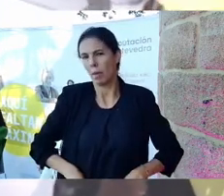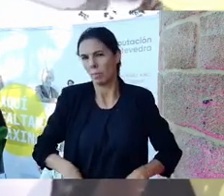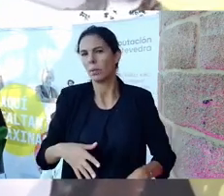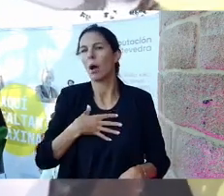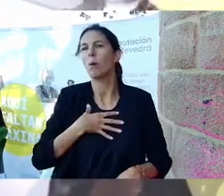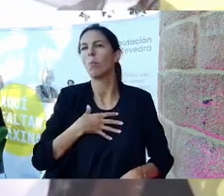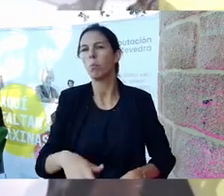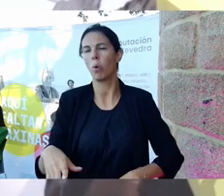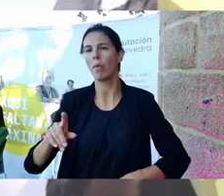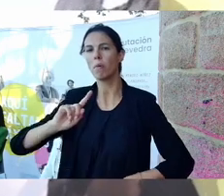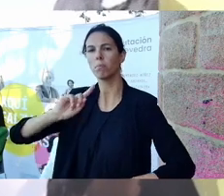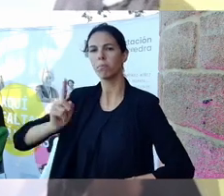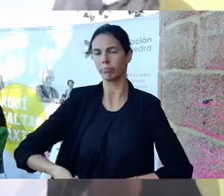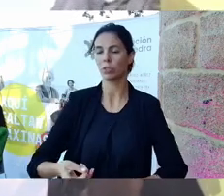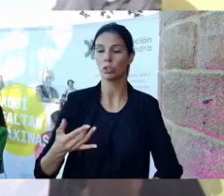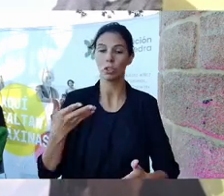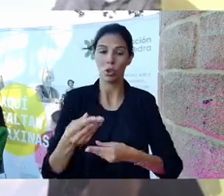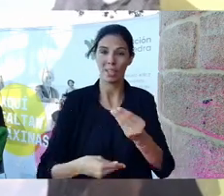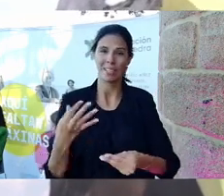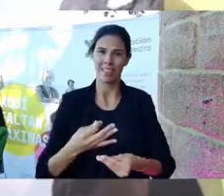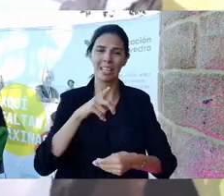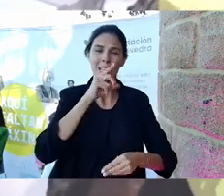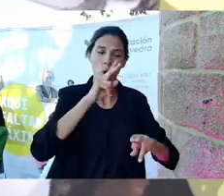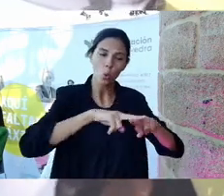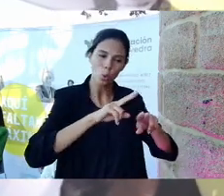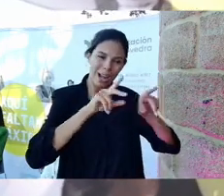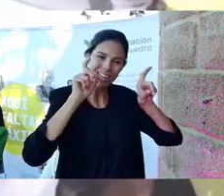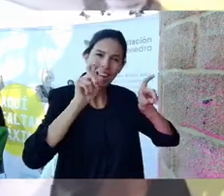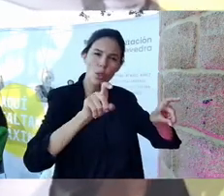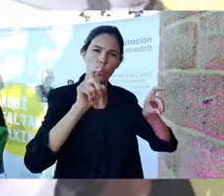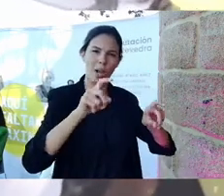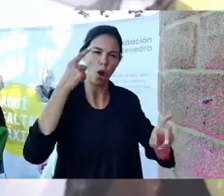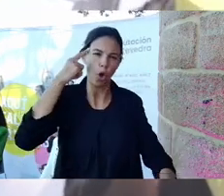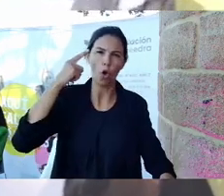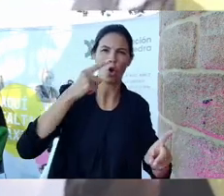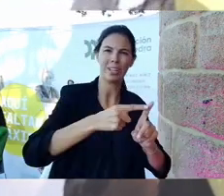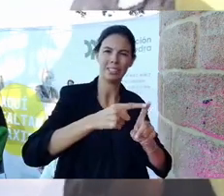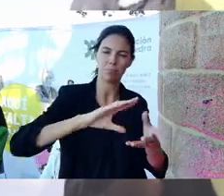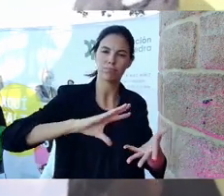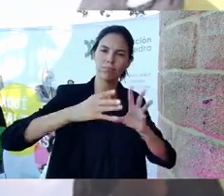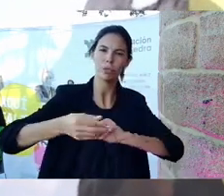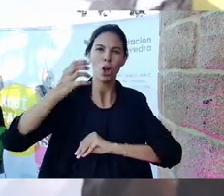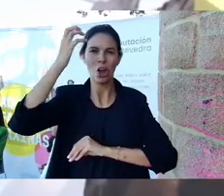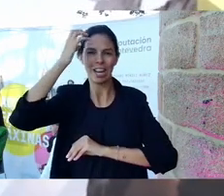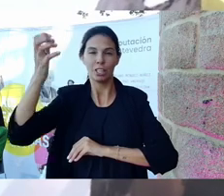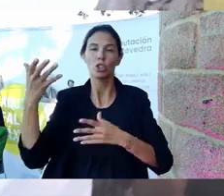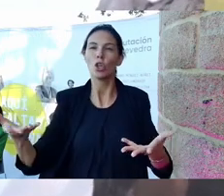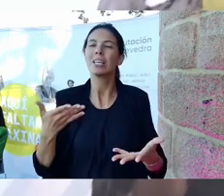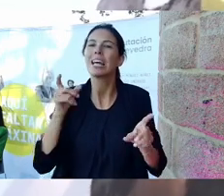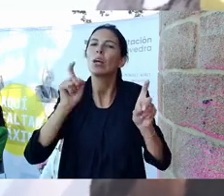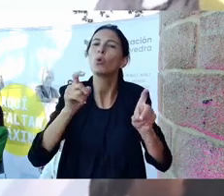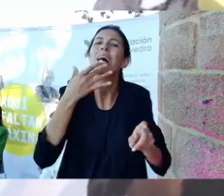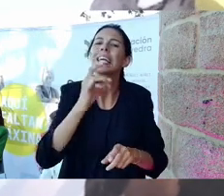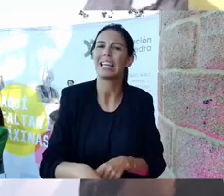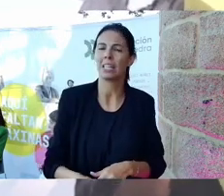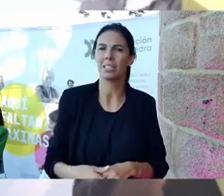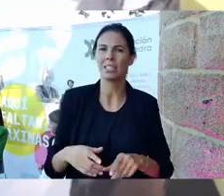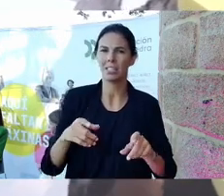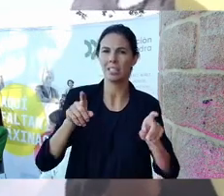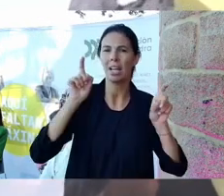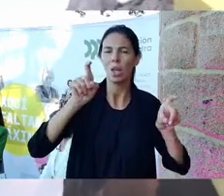ela poida reinar e se educa a Urraca para iso. Que educación recibe, quen a